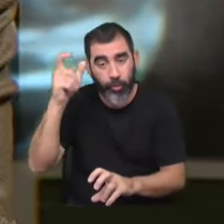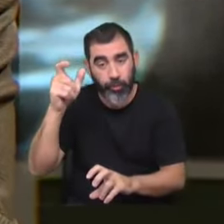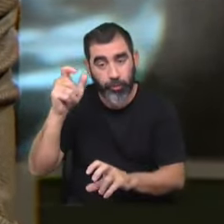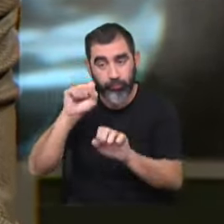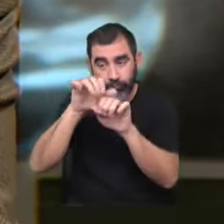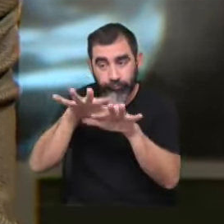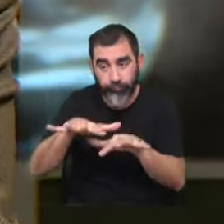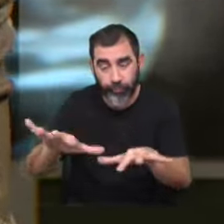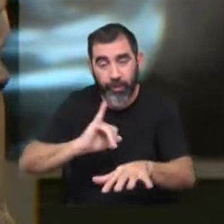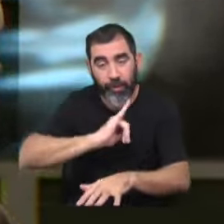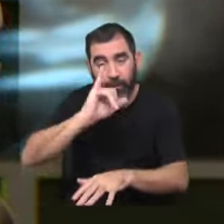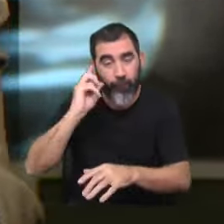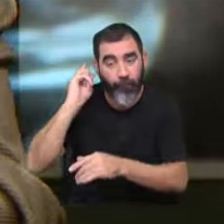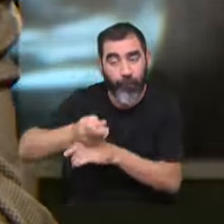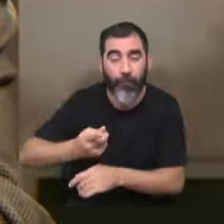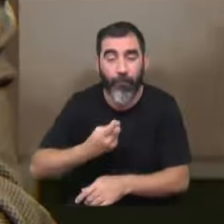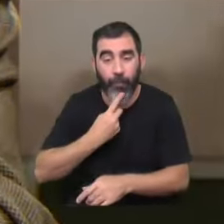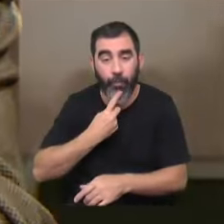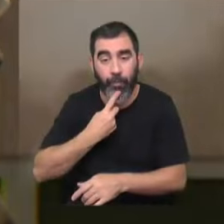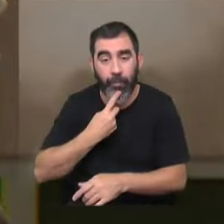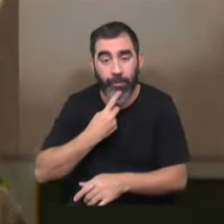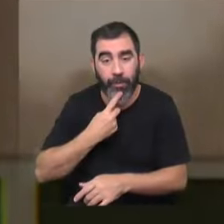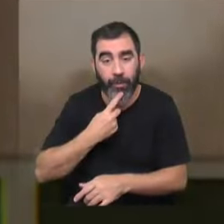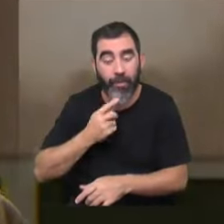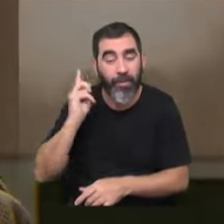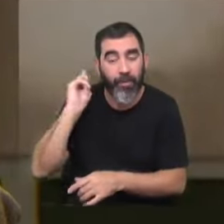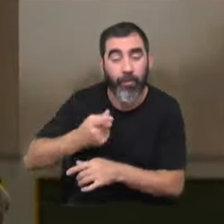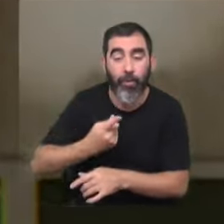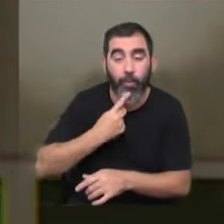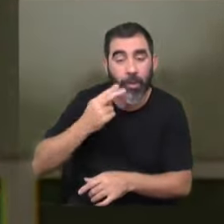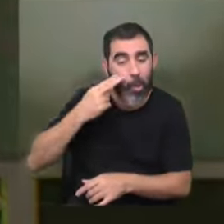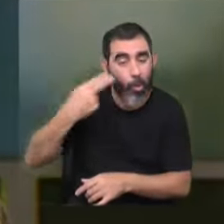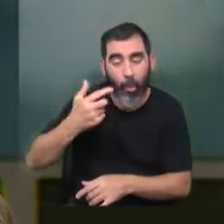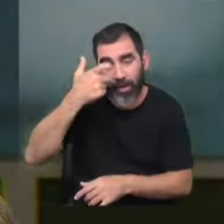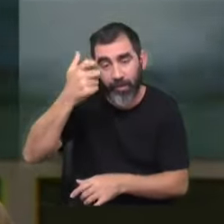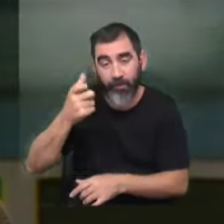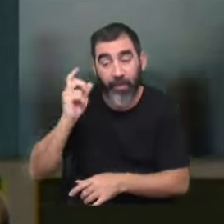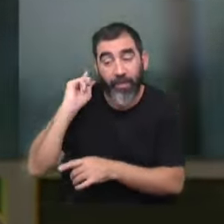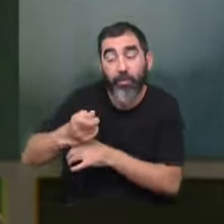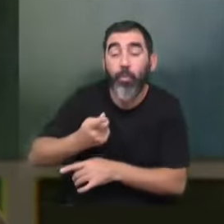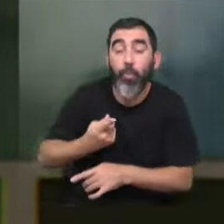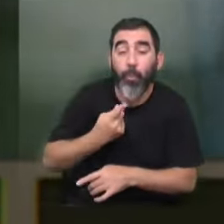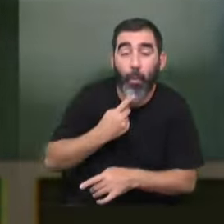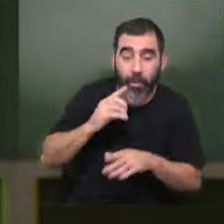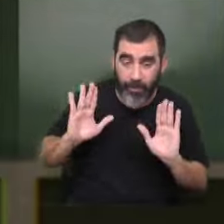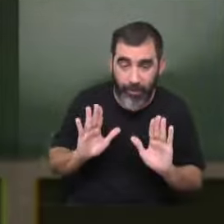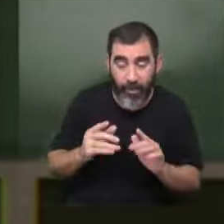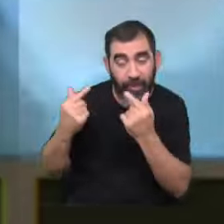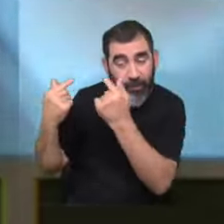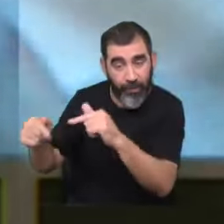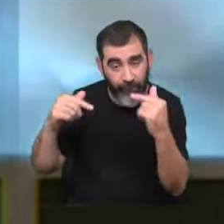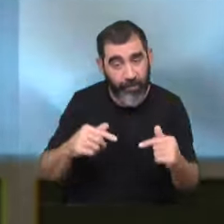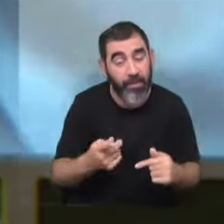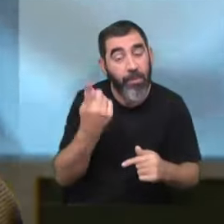llegue, informe las decisiones políticas. Las decisiones políticas nunca van a ser científicas, porque no son decisiones científicas, son decisiones políticas. Pero